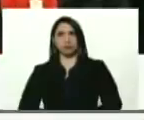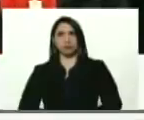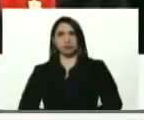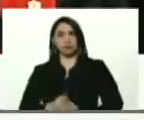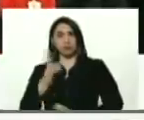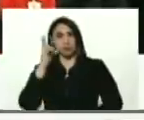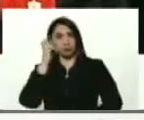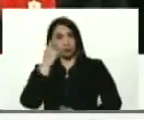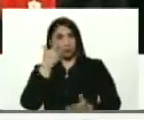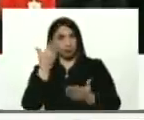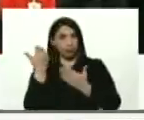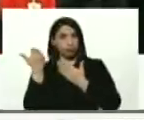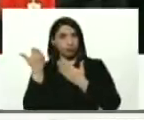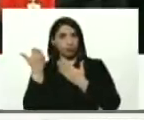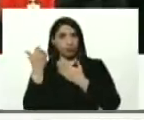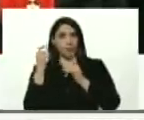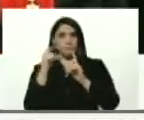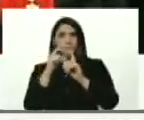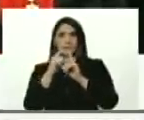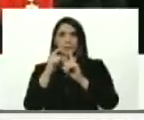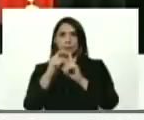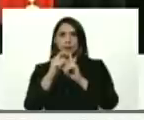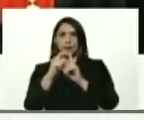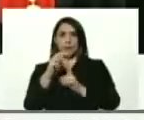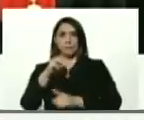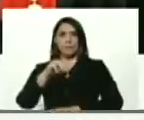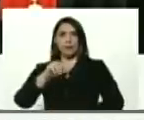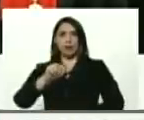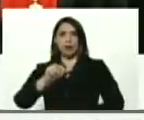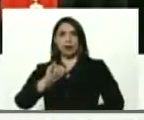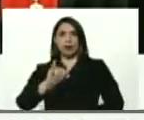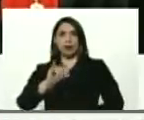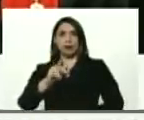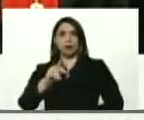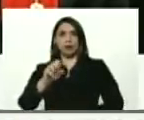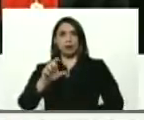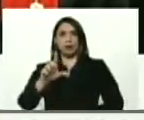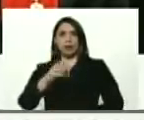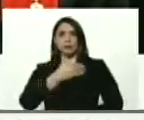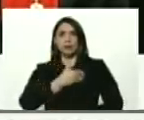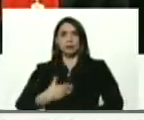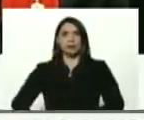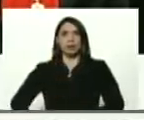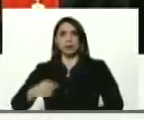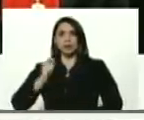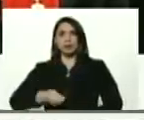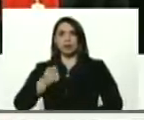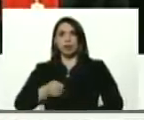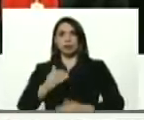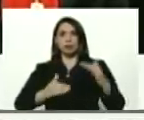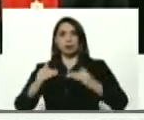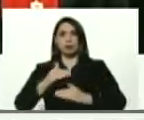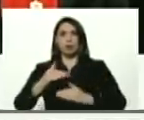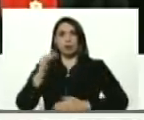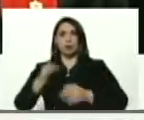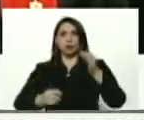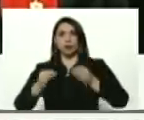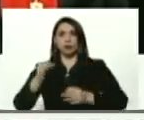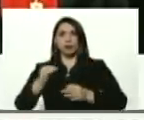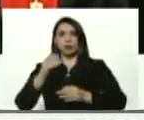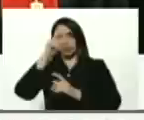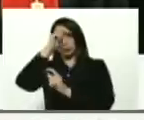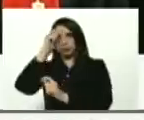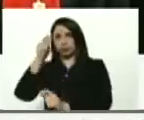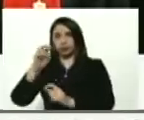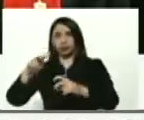Escuchaban ustedes allí las palabras de Michael Monero, presidente del Tribunal Supremo de Justicia, quien anunciaba la designación de estas nuevas autoridades del ente